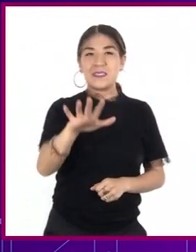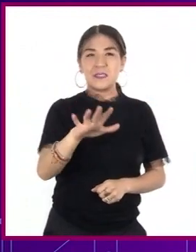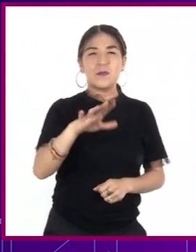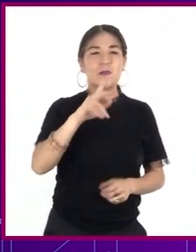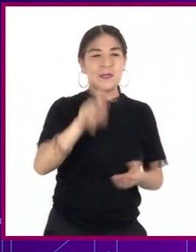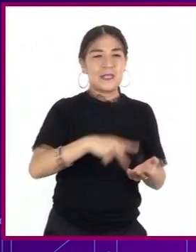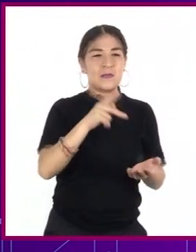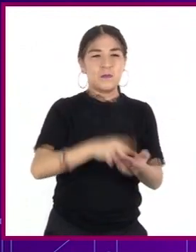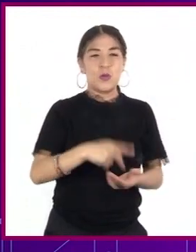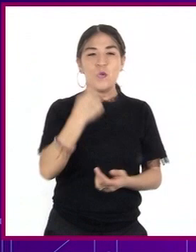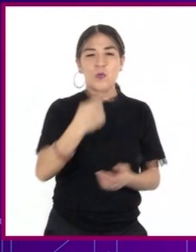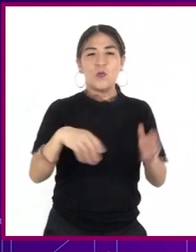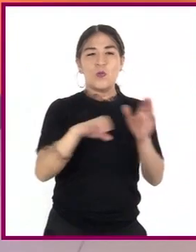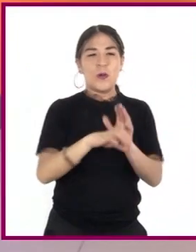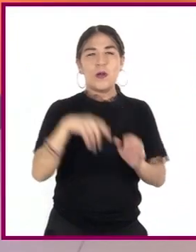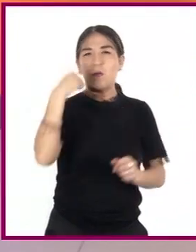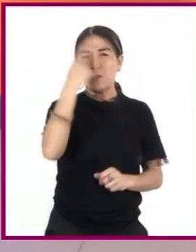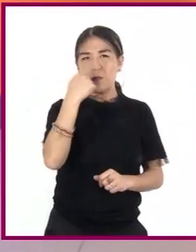de hora?